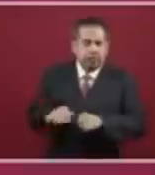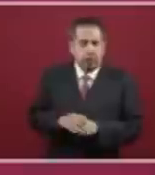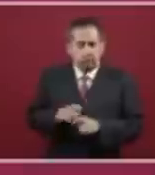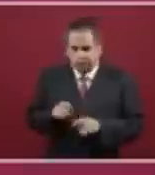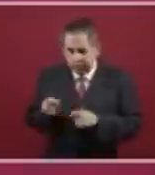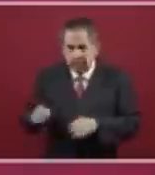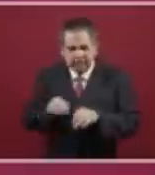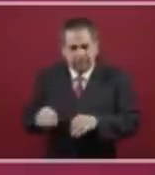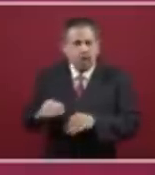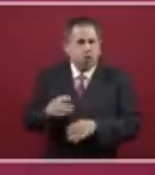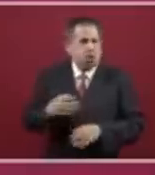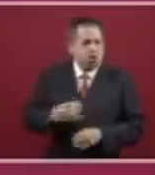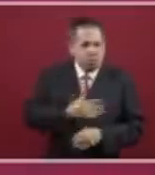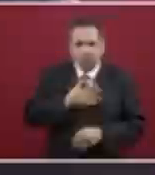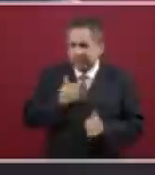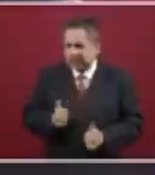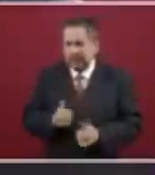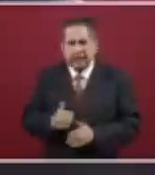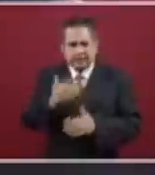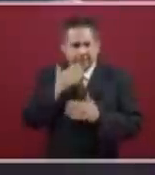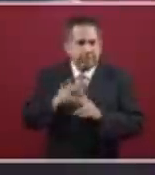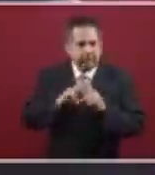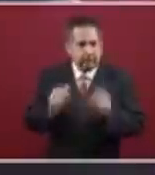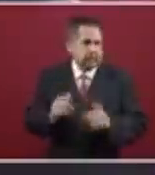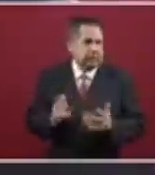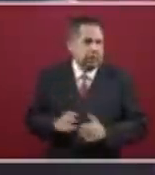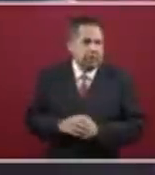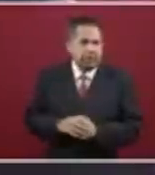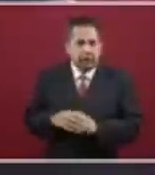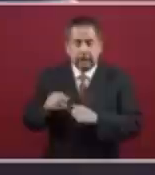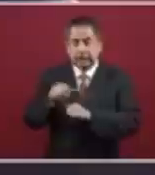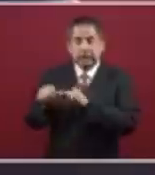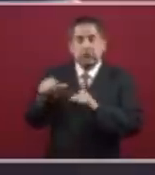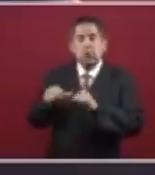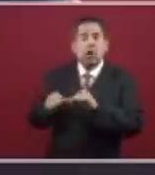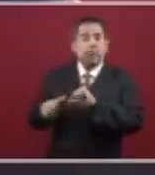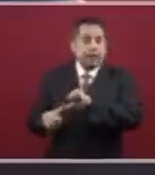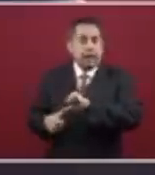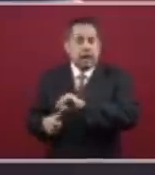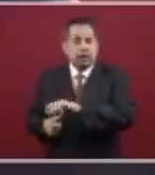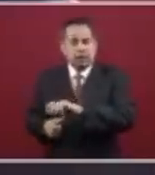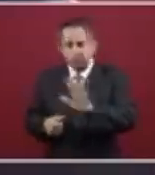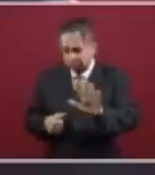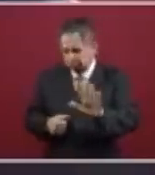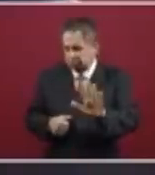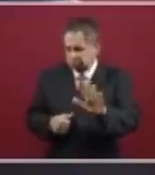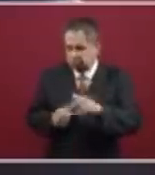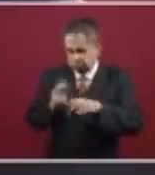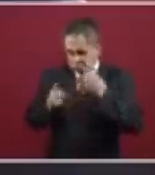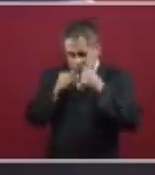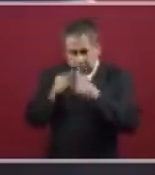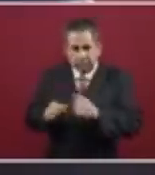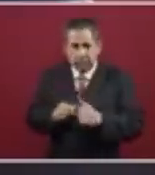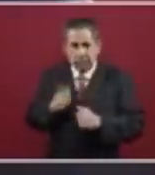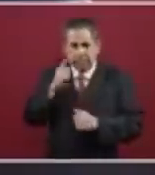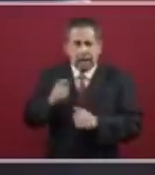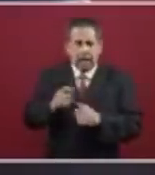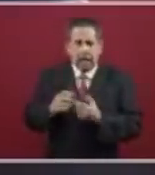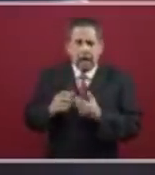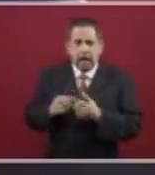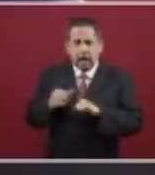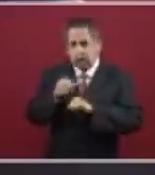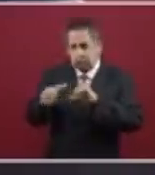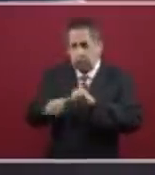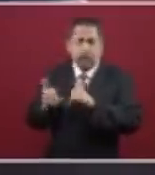trabajo, que haya bienestar, que haya paz en Centroamérica. Eso lo estamos planteando para Centroamérica y